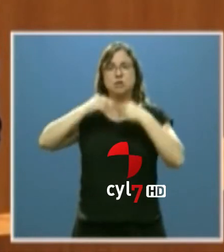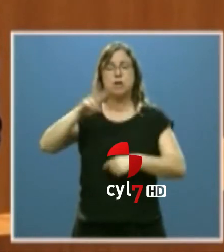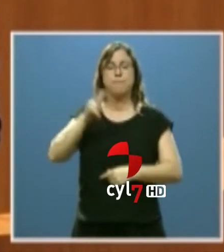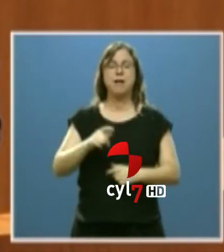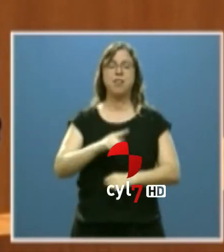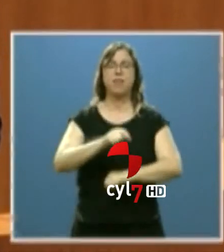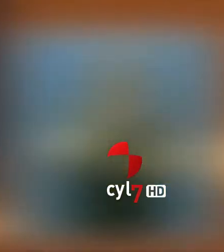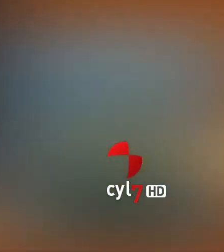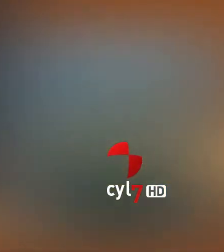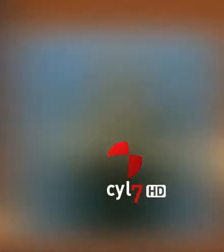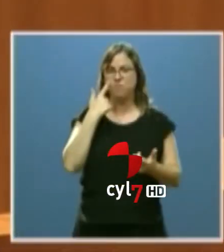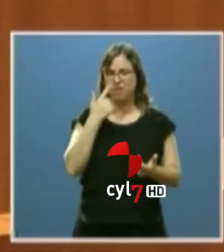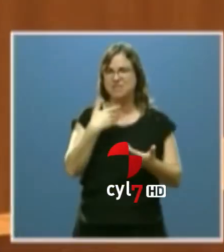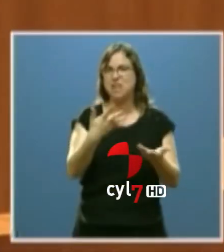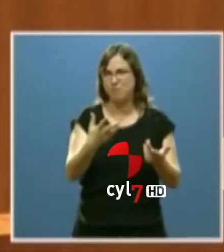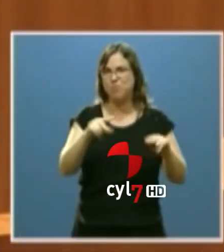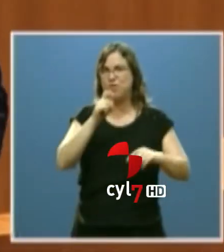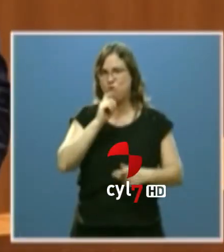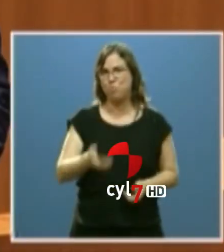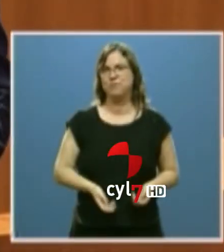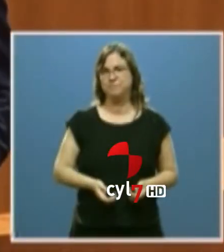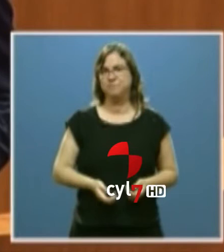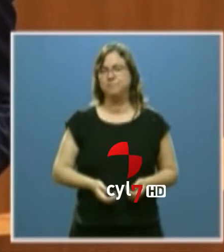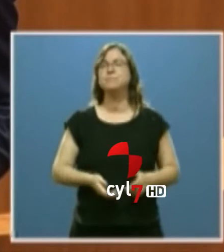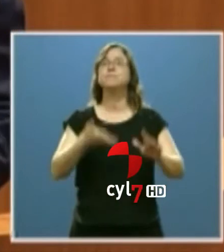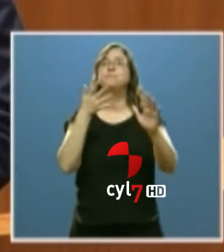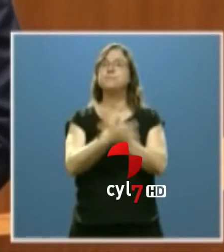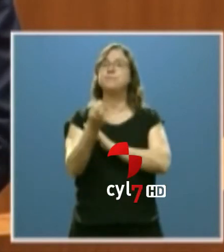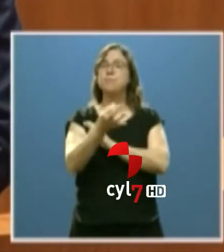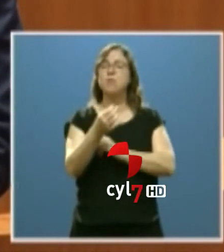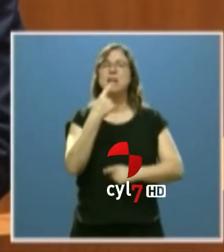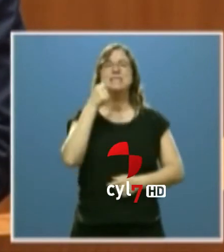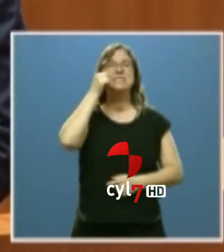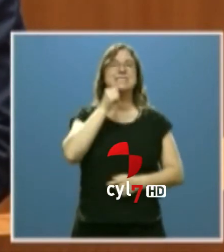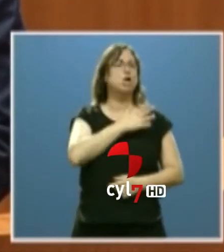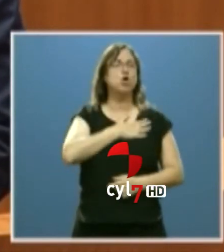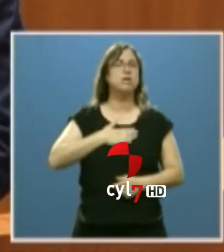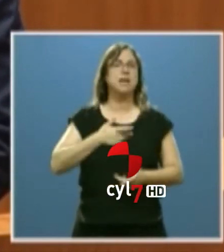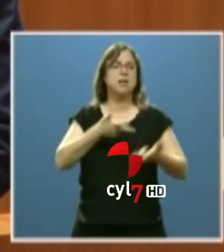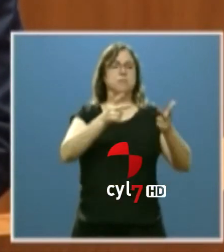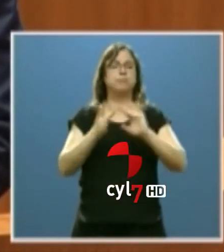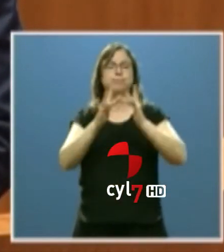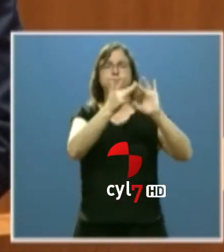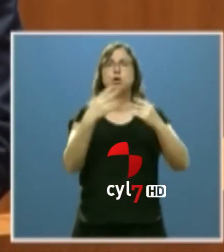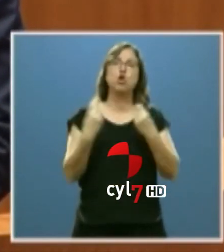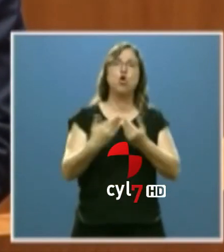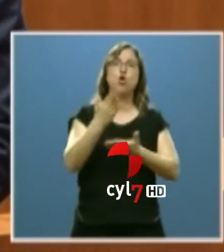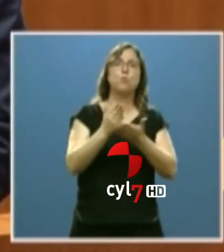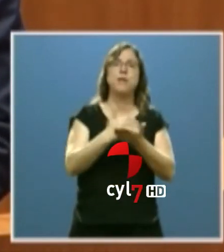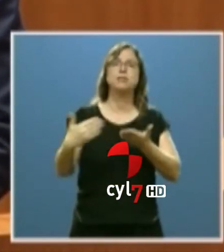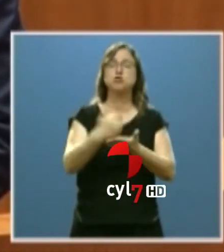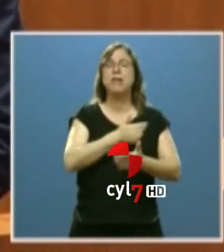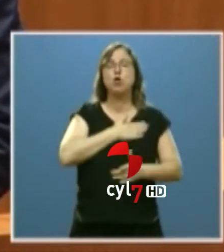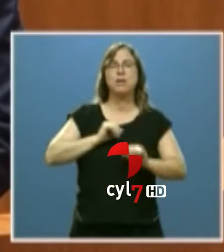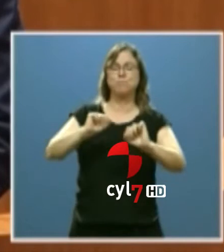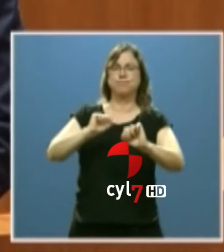fortalecer a nuestro país aquí creen que responde entonces la negativa de sánchez de sentarse con todas las comunidades autónomas para cerrar el acuerdo de